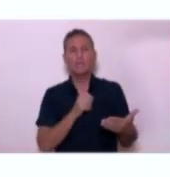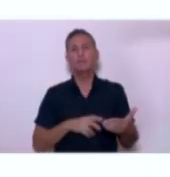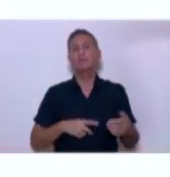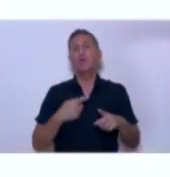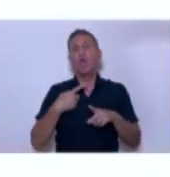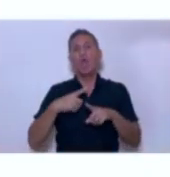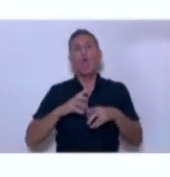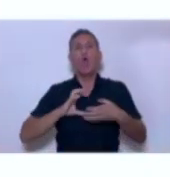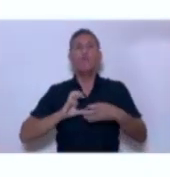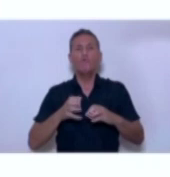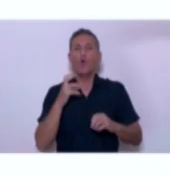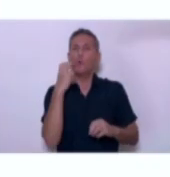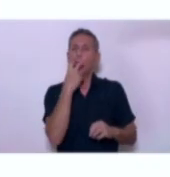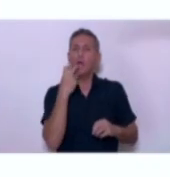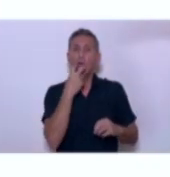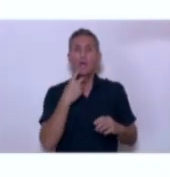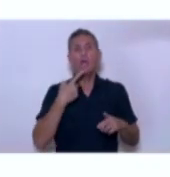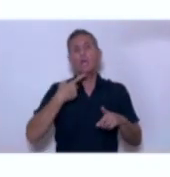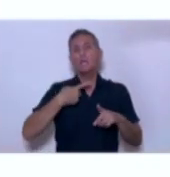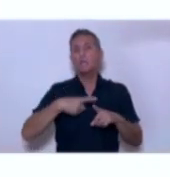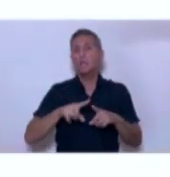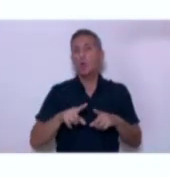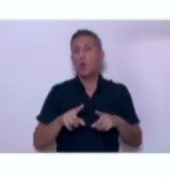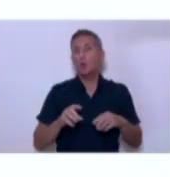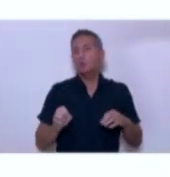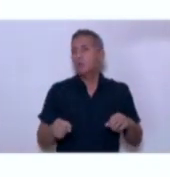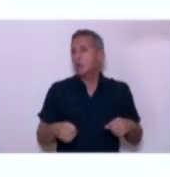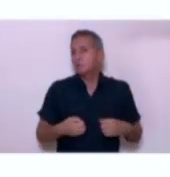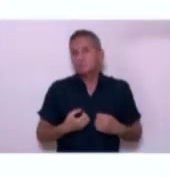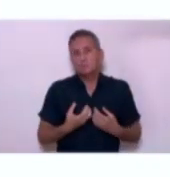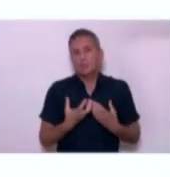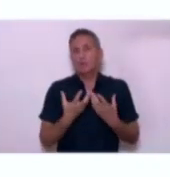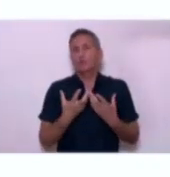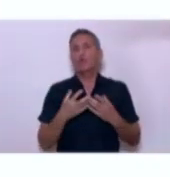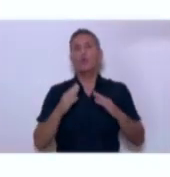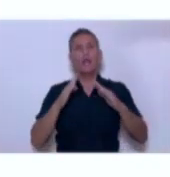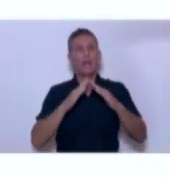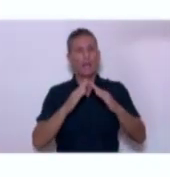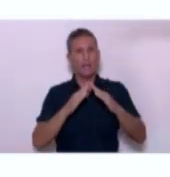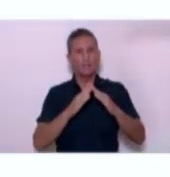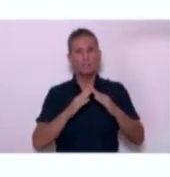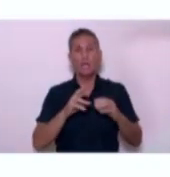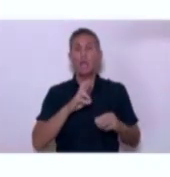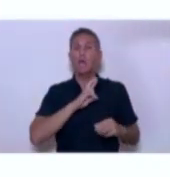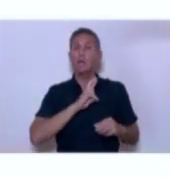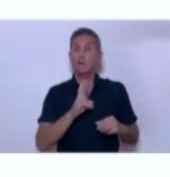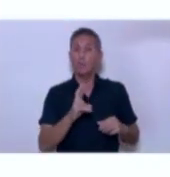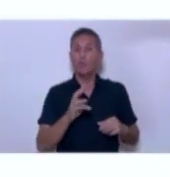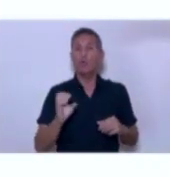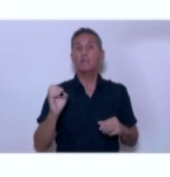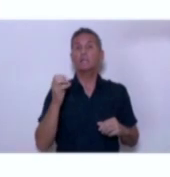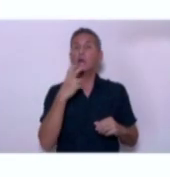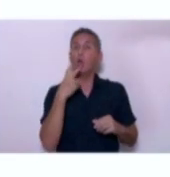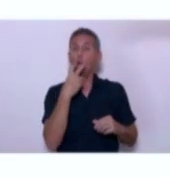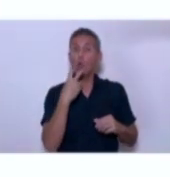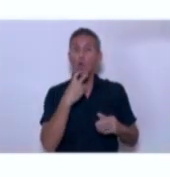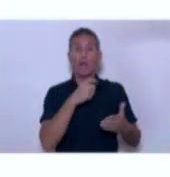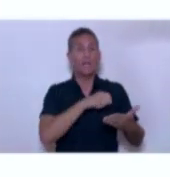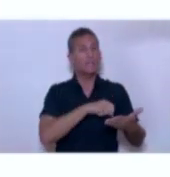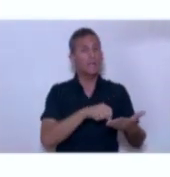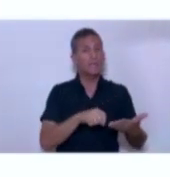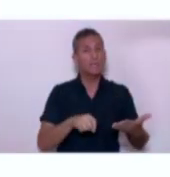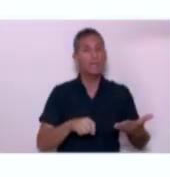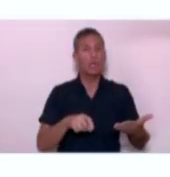oral de las obras que se van a orientar y de otras que pueden existir en tu hogar. Respuestas orales y